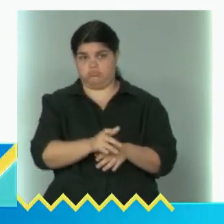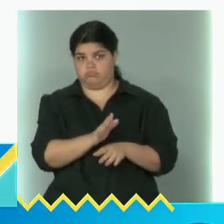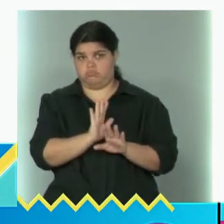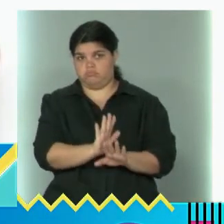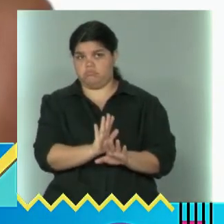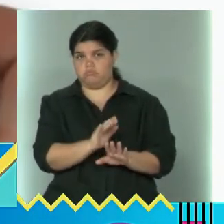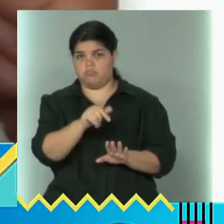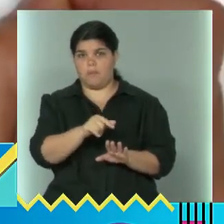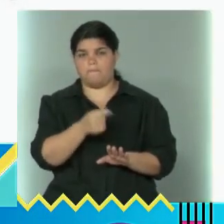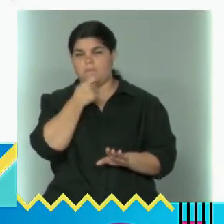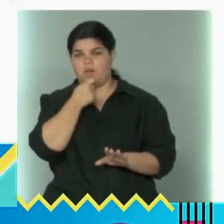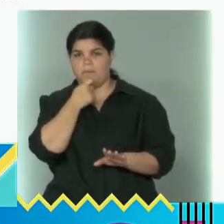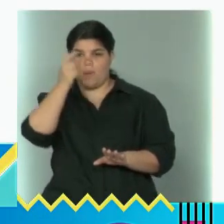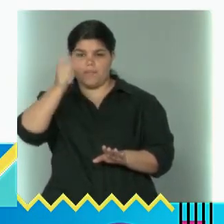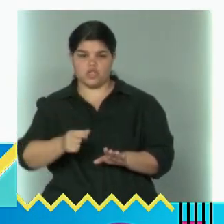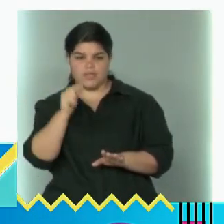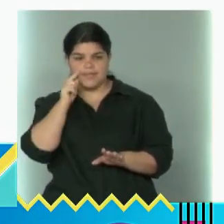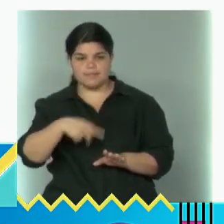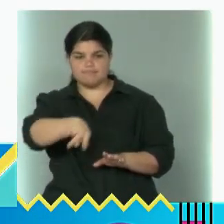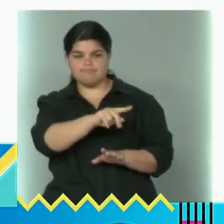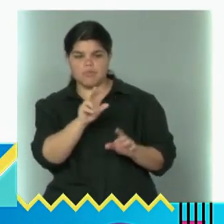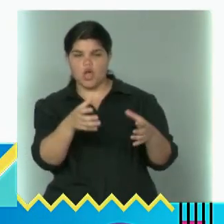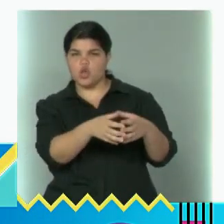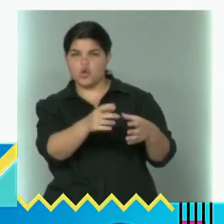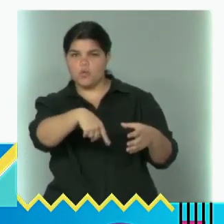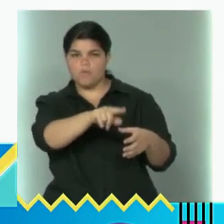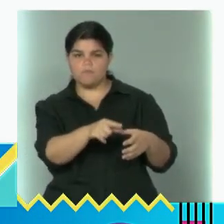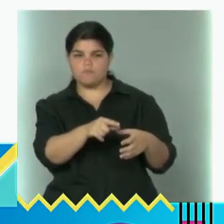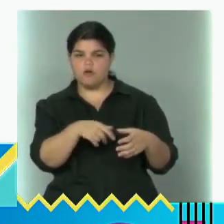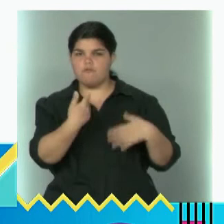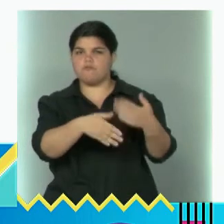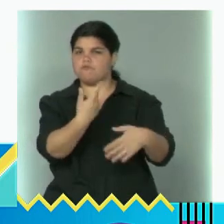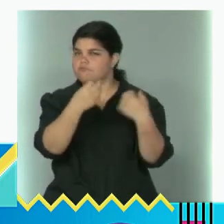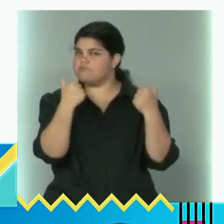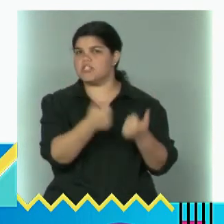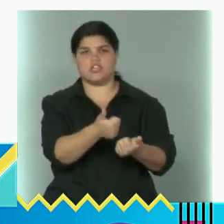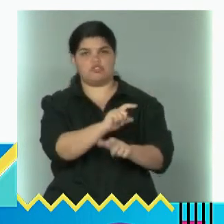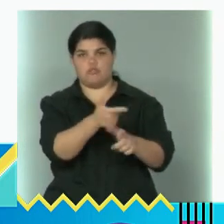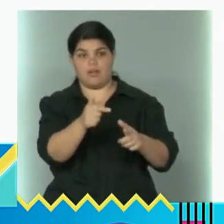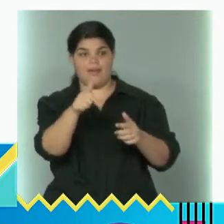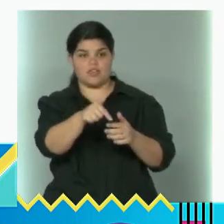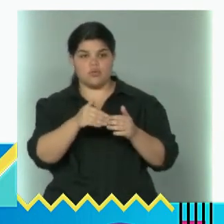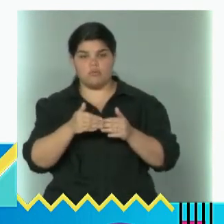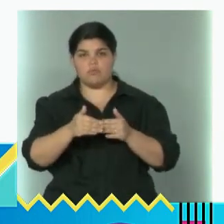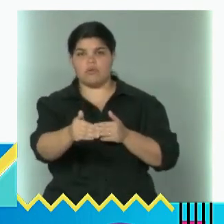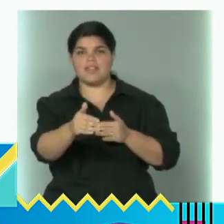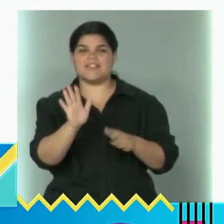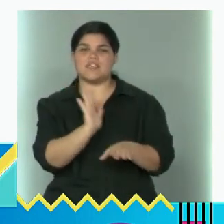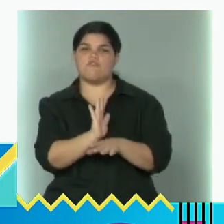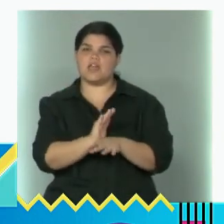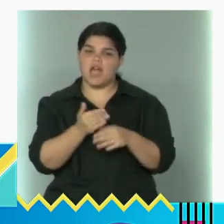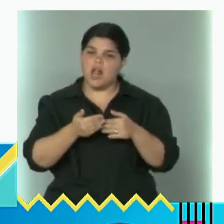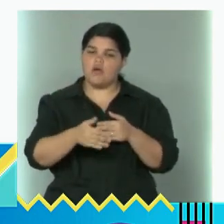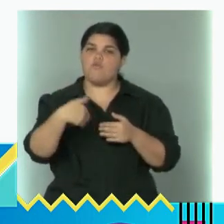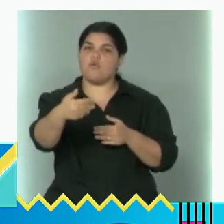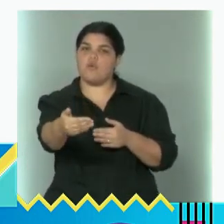mejor su líder. Entonces, este equipo no rinde lo que yo considero que tiene que rendir. Ahí está la brecha de aprendizaje. Los coaches trabajamos en